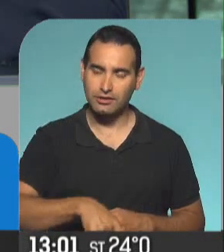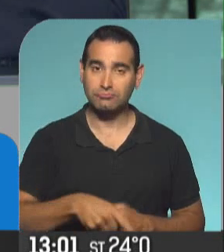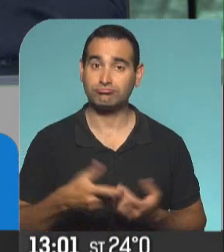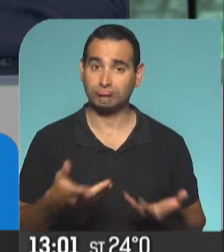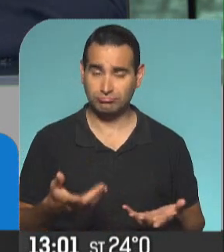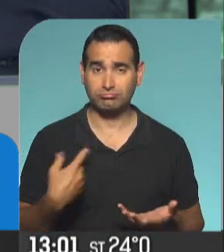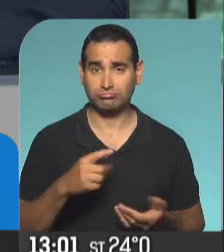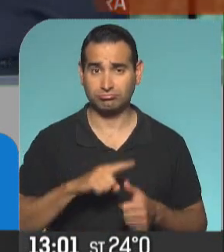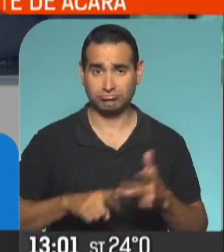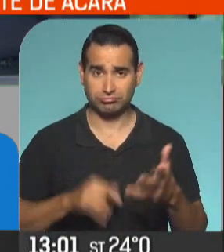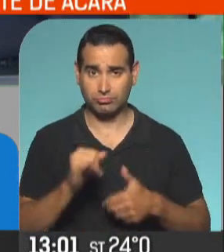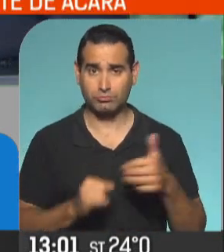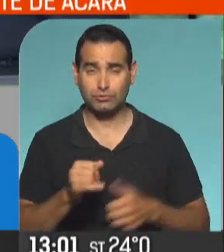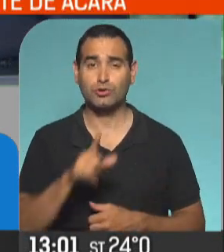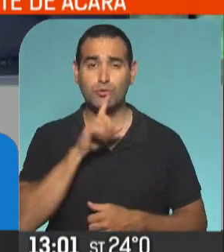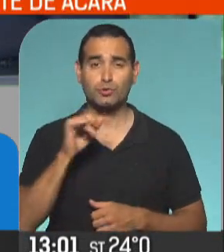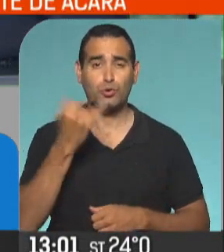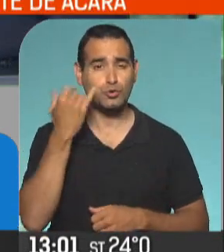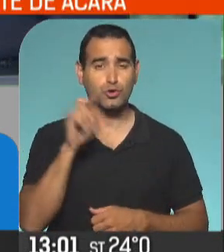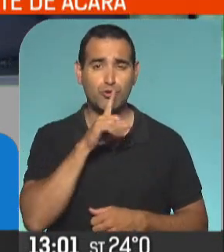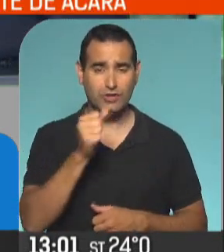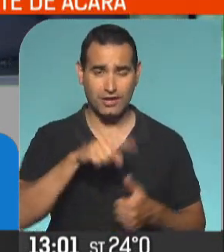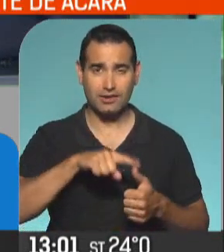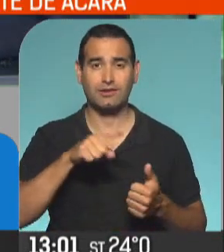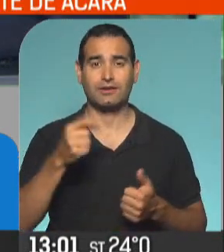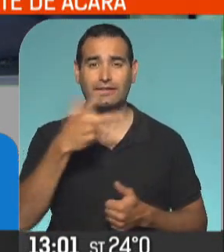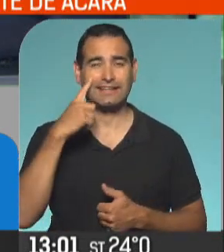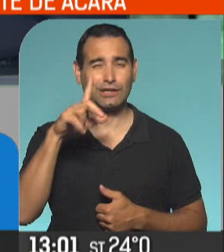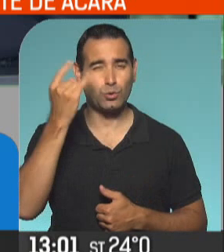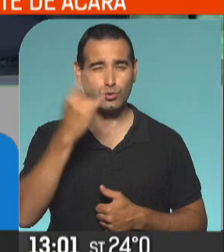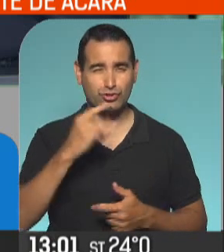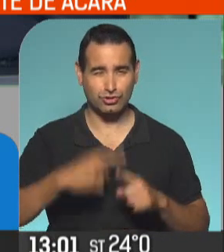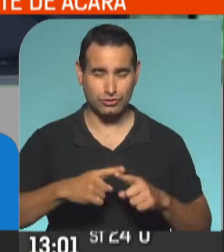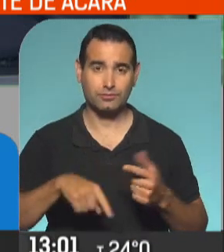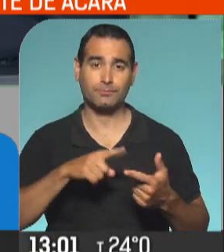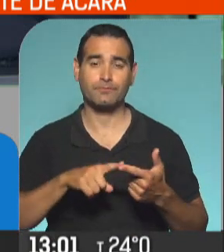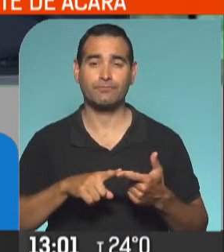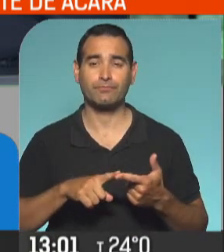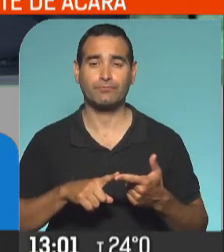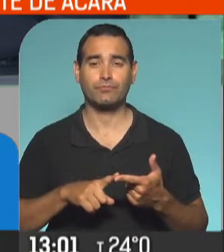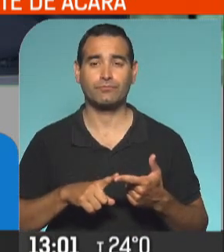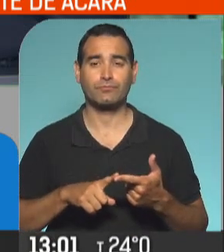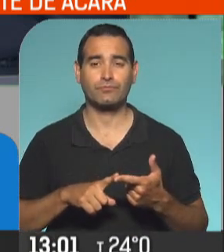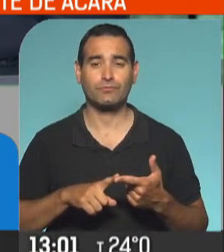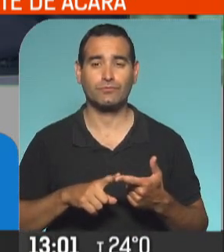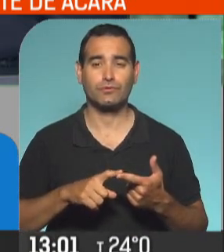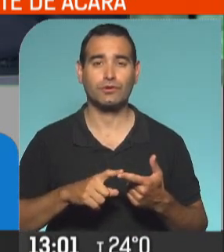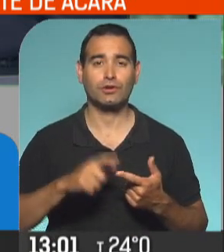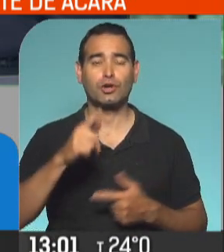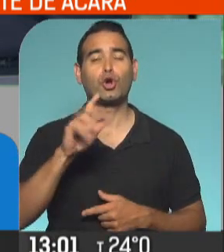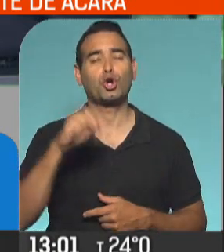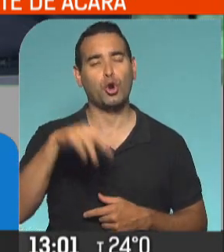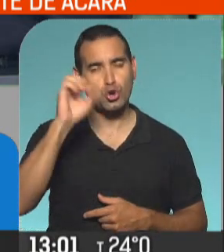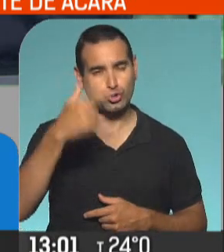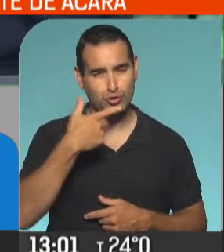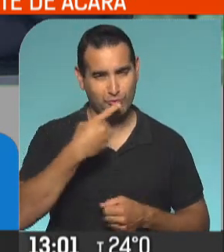te lo puede nombrar la toyota hylux 11 en primer lugar el 200 pero en el kronos en primer lugar